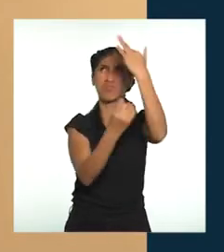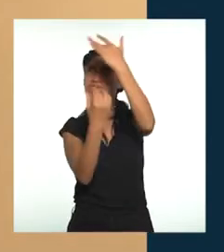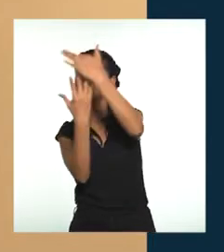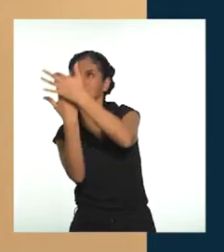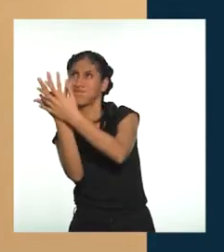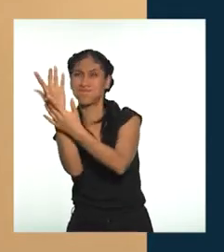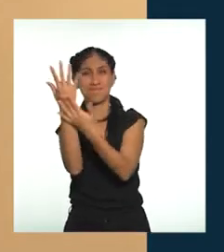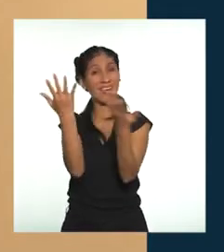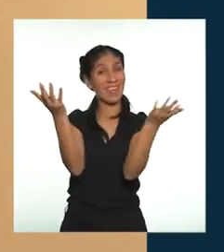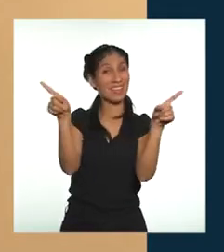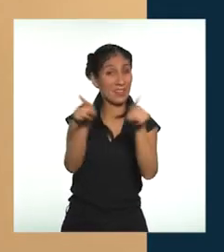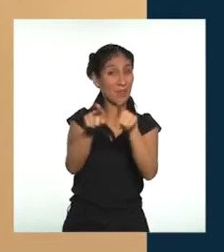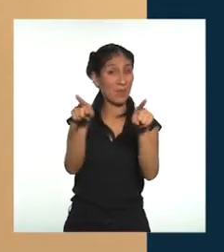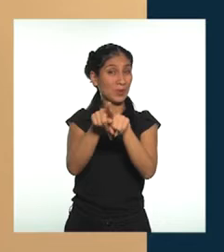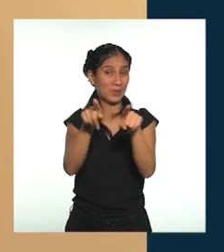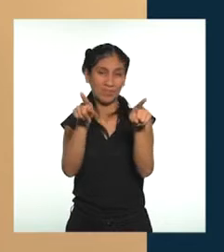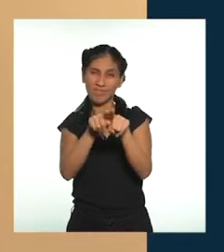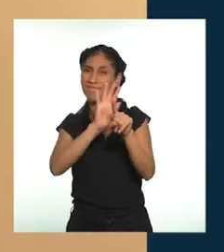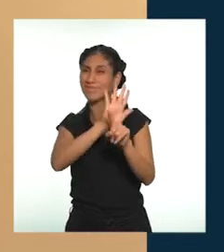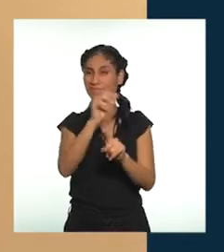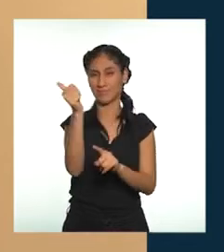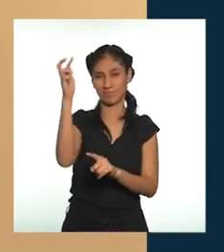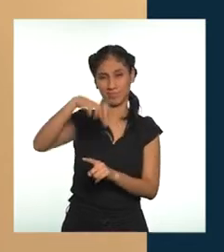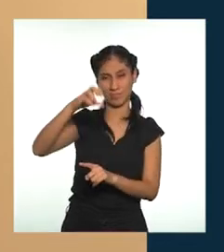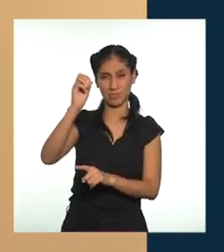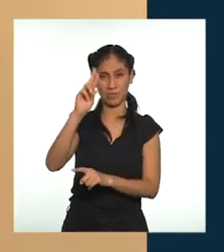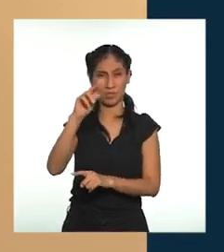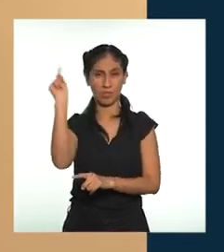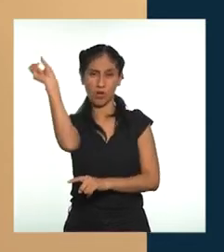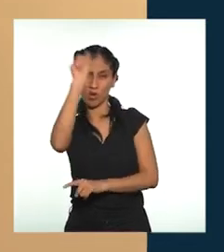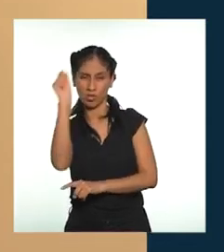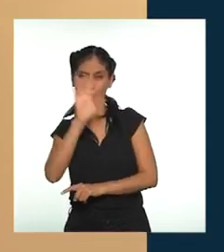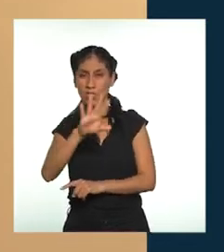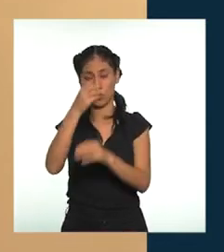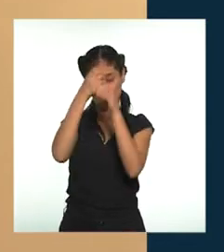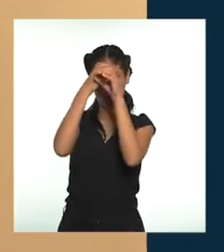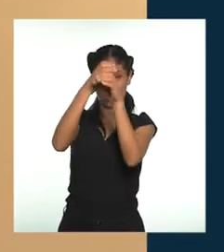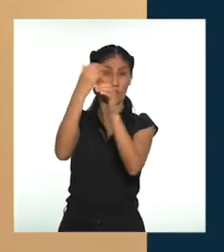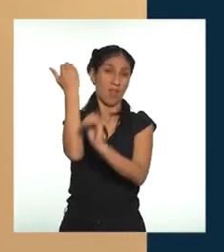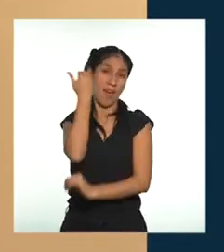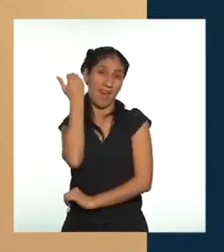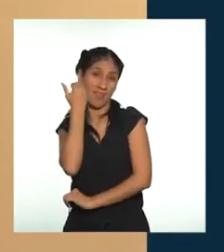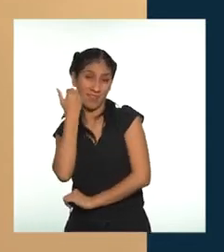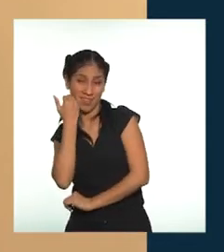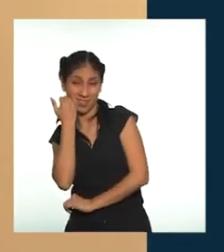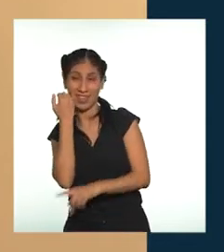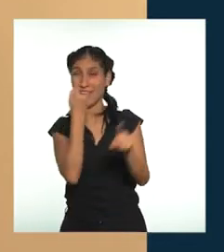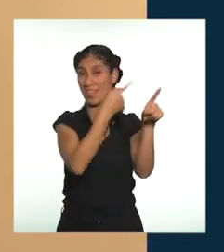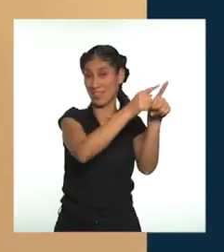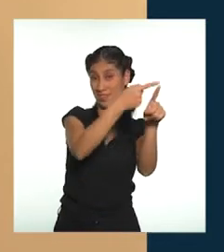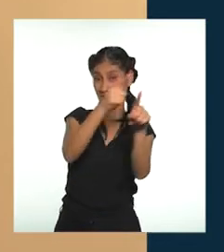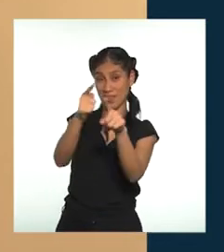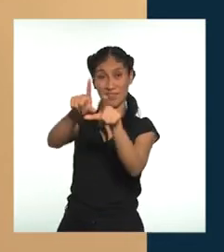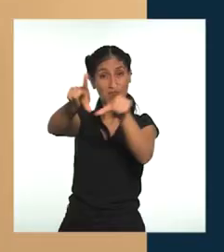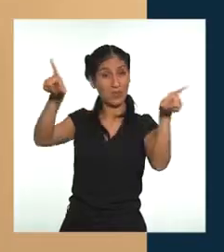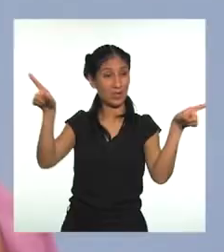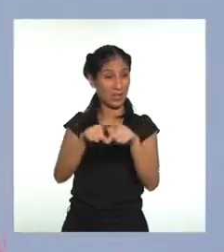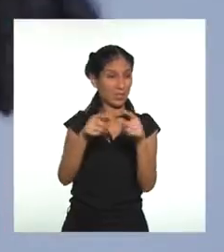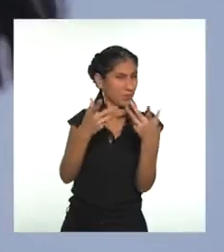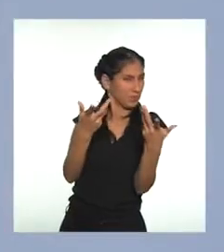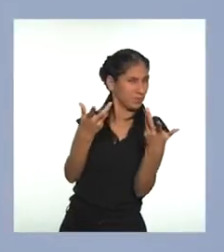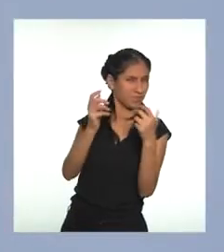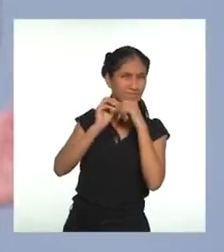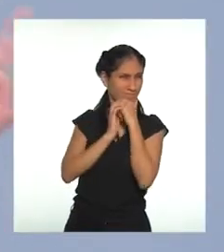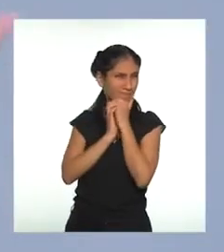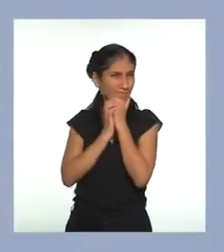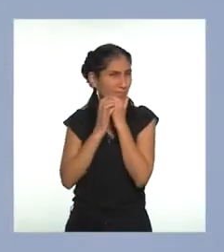naturaleza, así como los aportes en cuanto a sus conocimientos ancestrales en diferentes ámbitos.